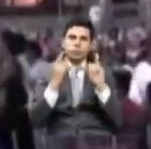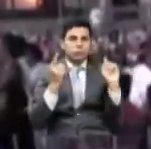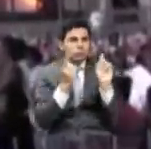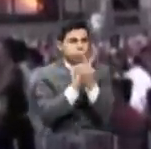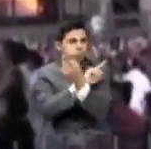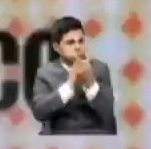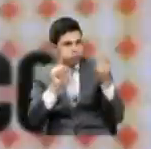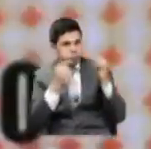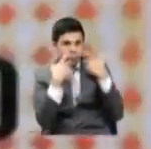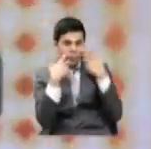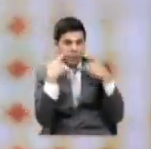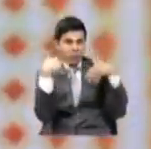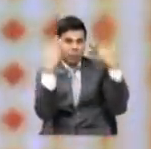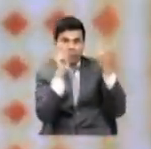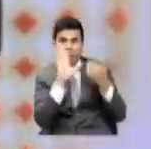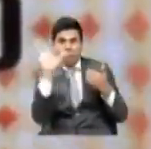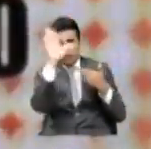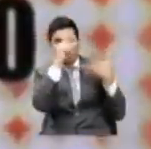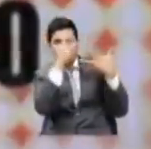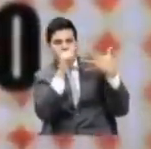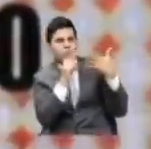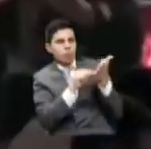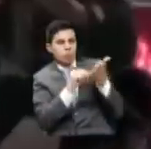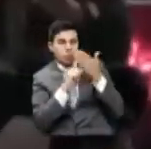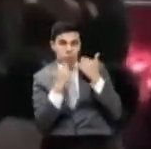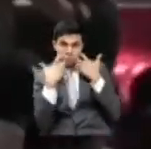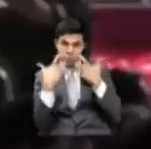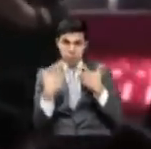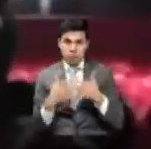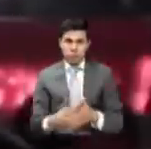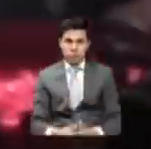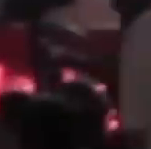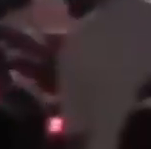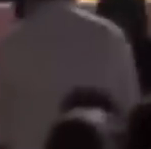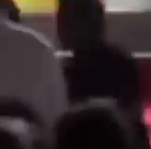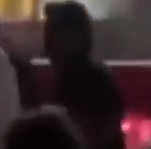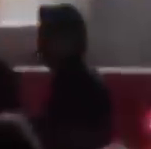a las estrellas de televisión nacional con sus mejores galas.